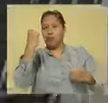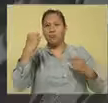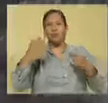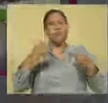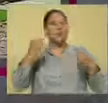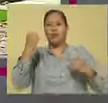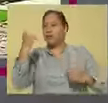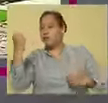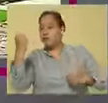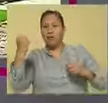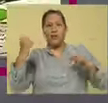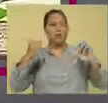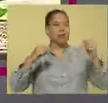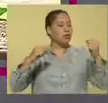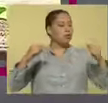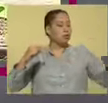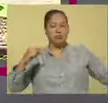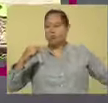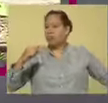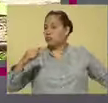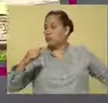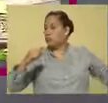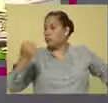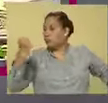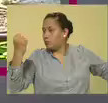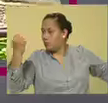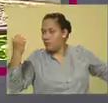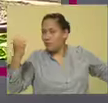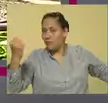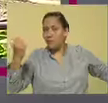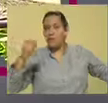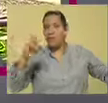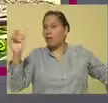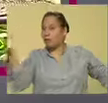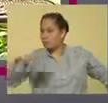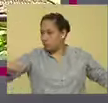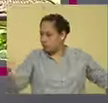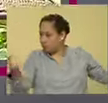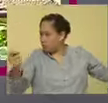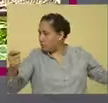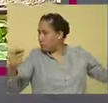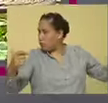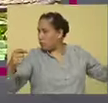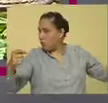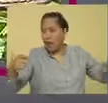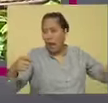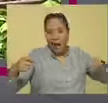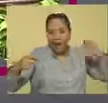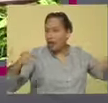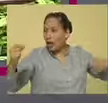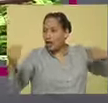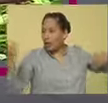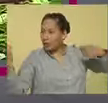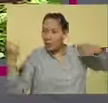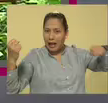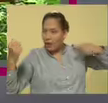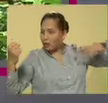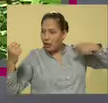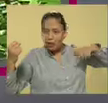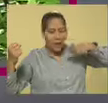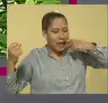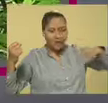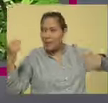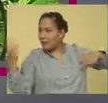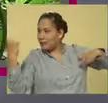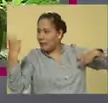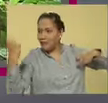este lado hacía otra cosa con la mano. Y tú veías que aquí estaba peleando y con esto creo que comía o algo así. Y yo lo veía y decía yo, bueno, pero